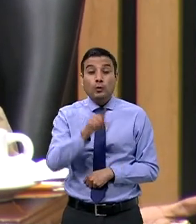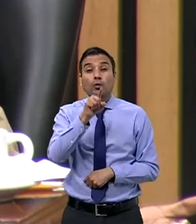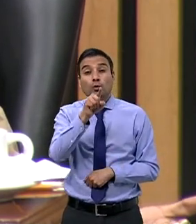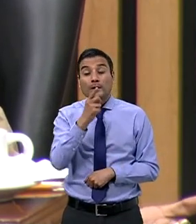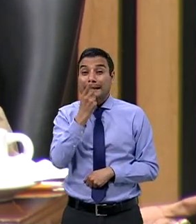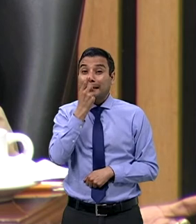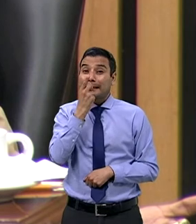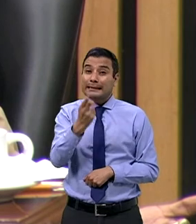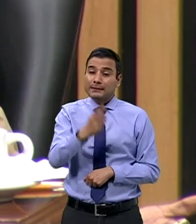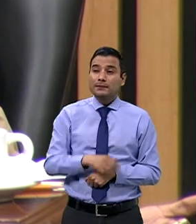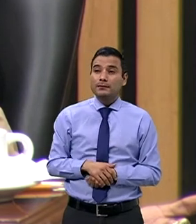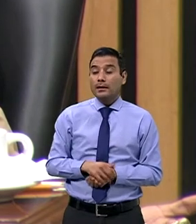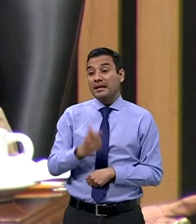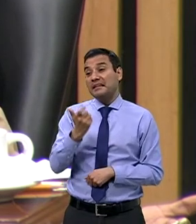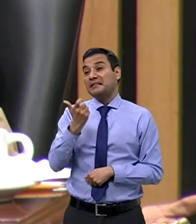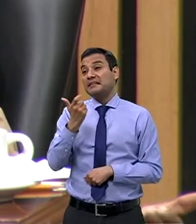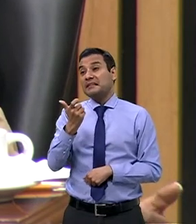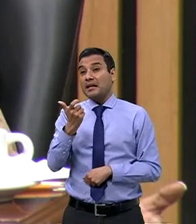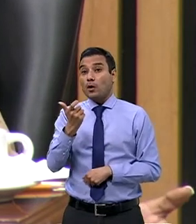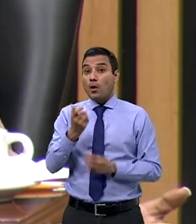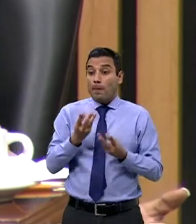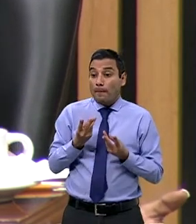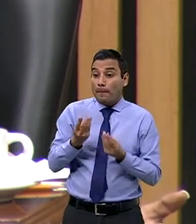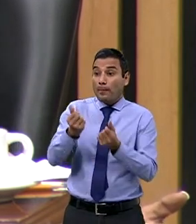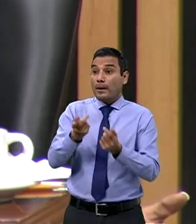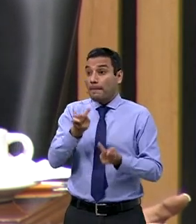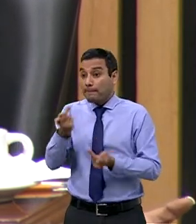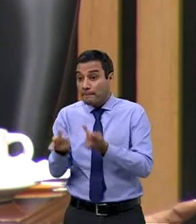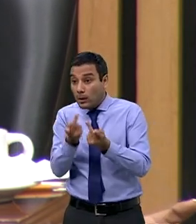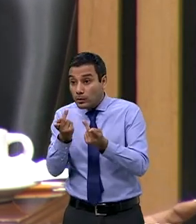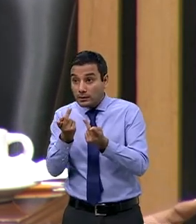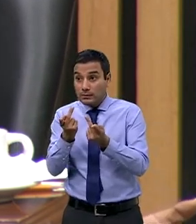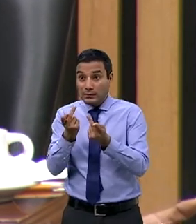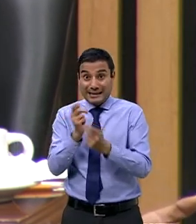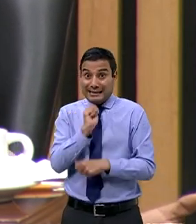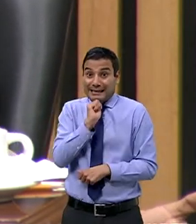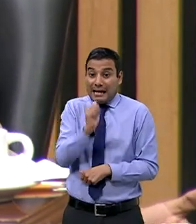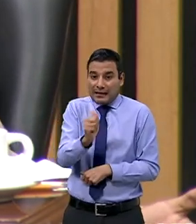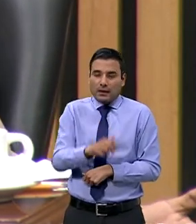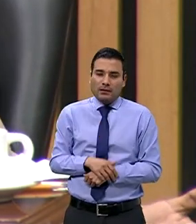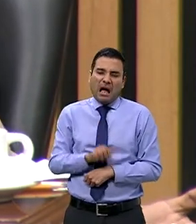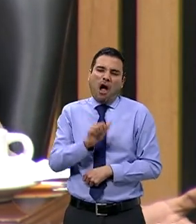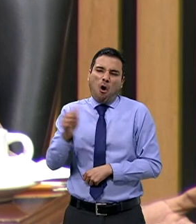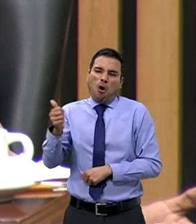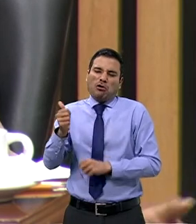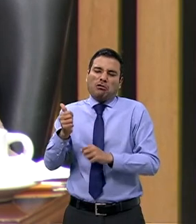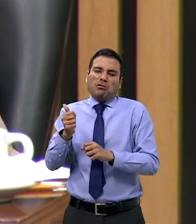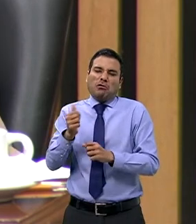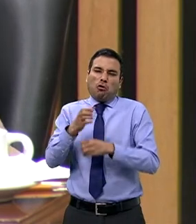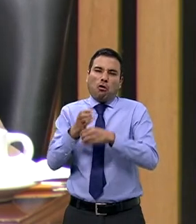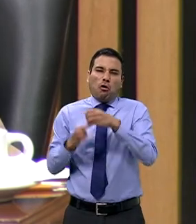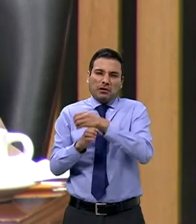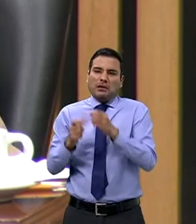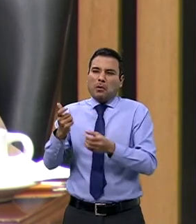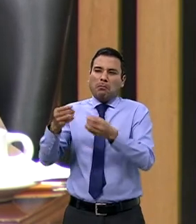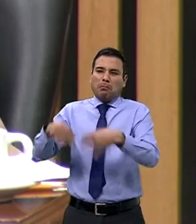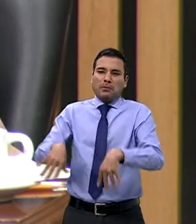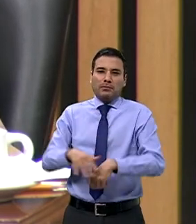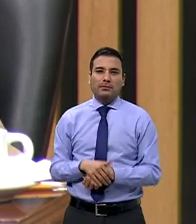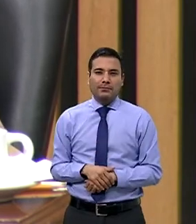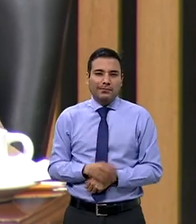tiraba este dinero en la consulta se iba a tirar en otros temas es como decir robo